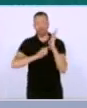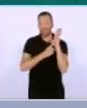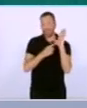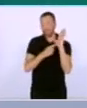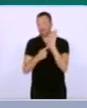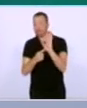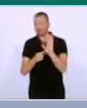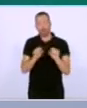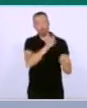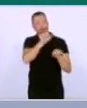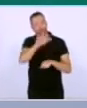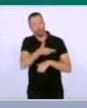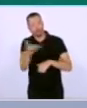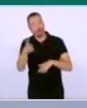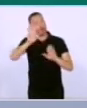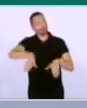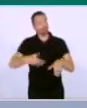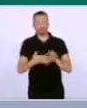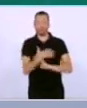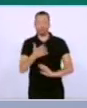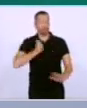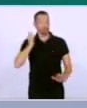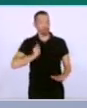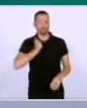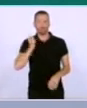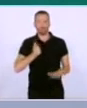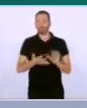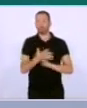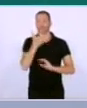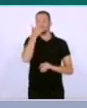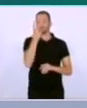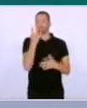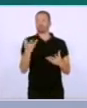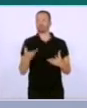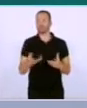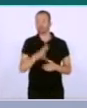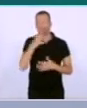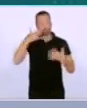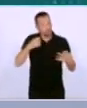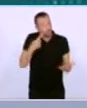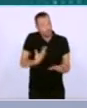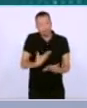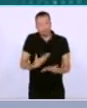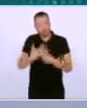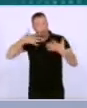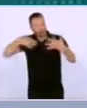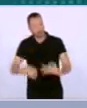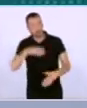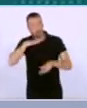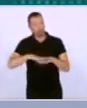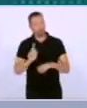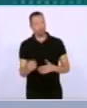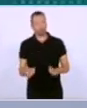una auténtica falsedad es auténtica demagogia que se ha demostrado en la práctica que no funciona y que insisto para los únicos